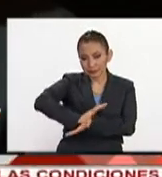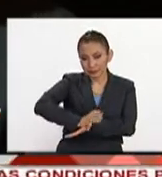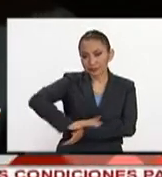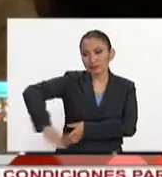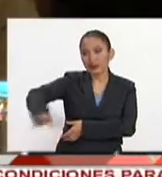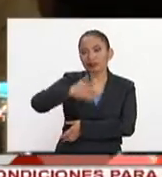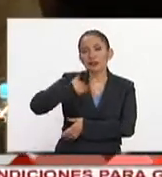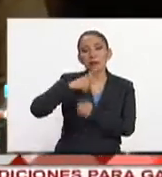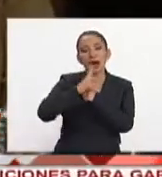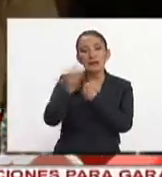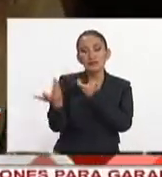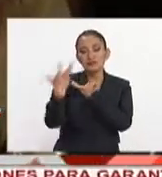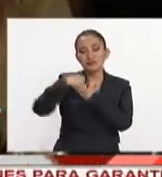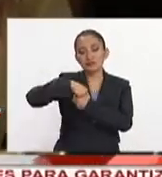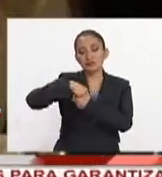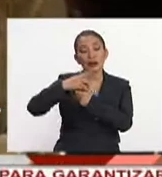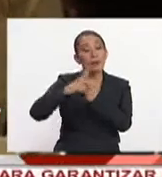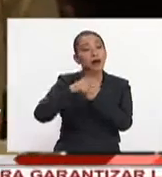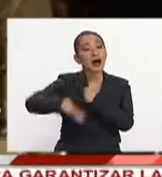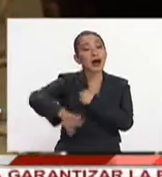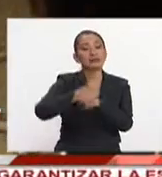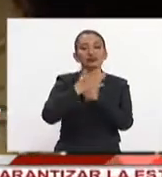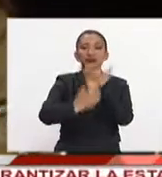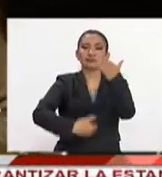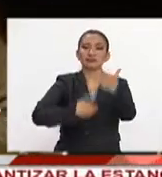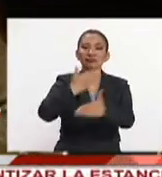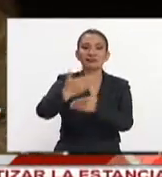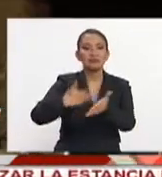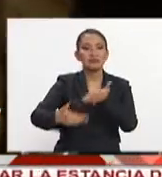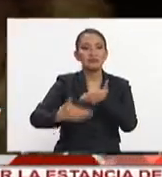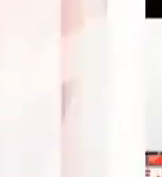afirmó que un país incluyente es un país desarrollado.